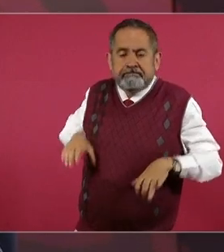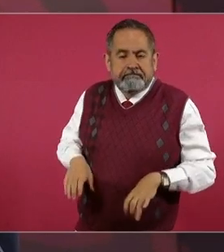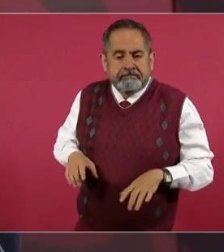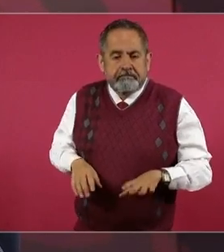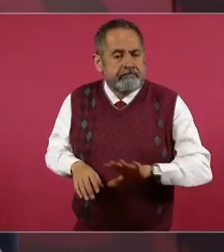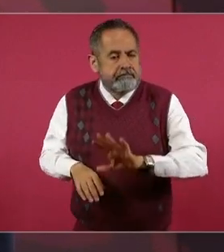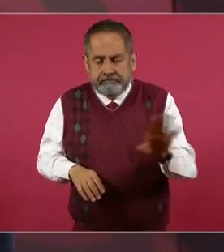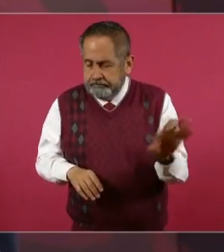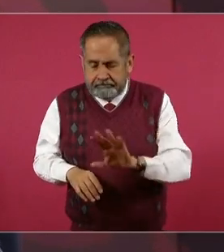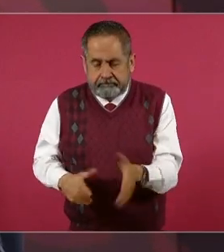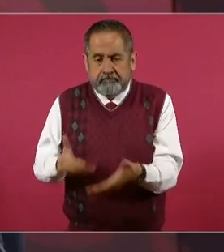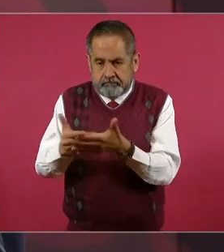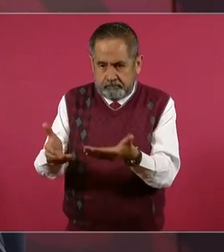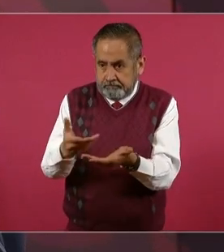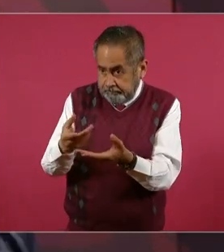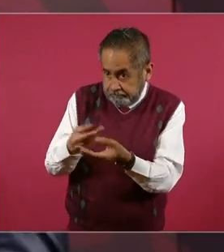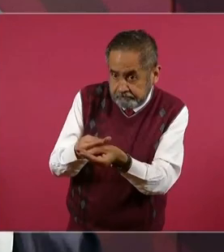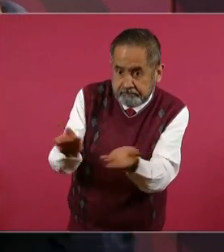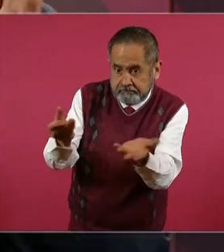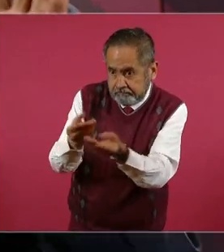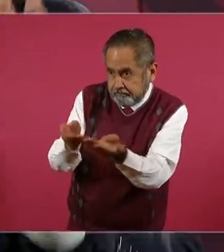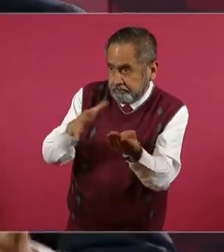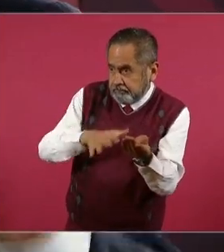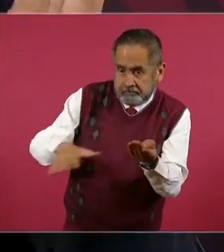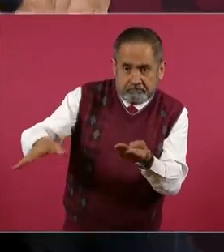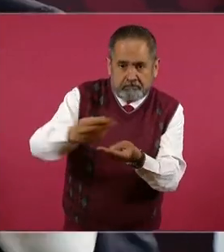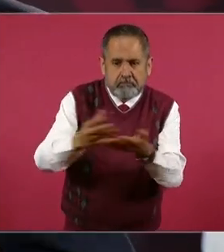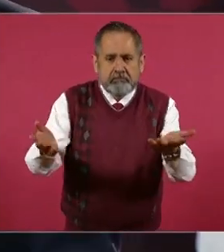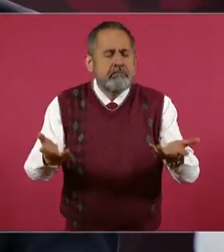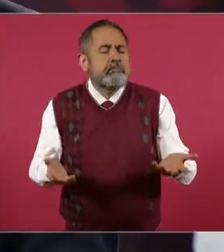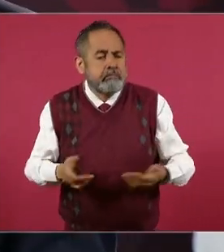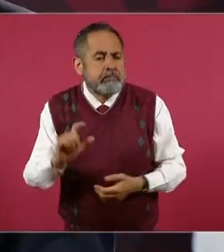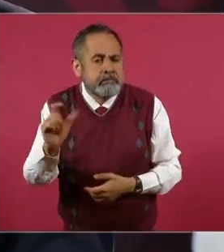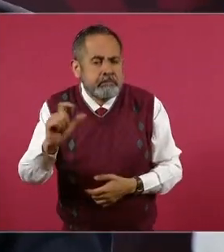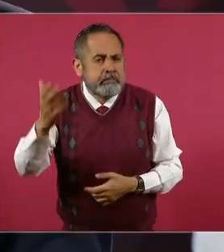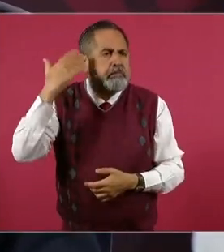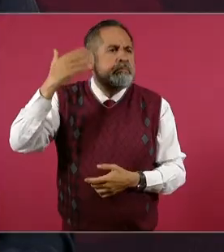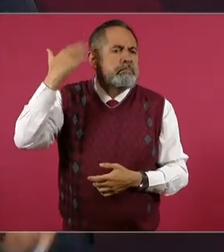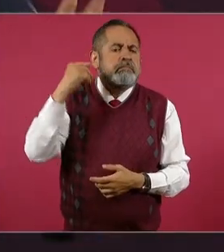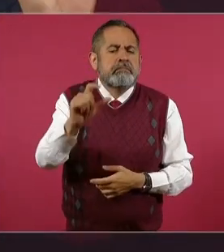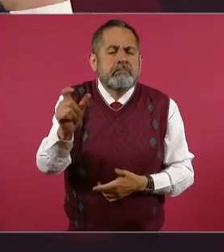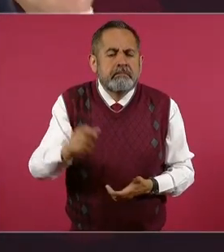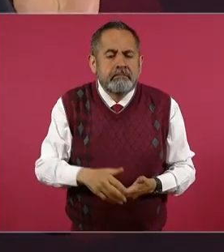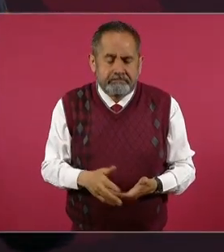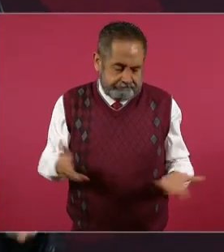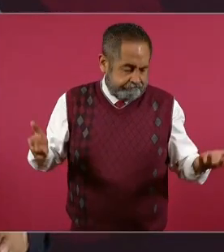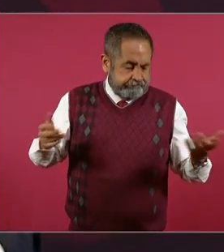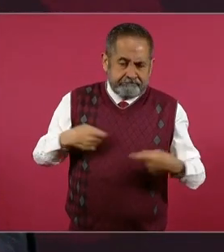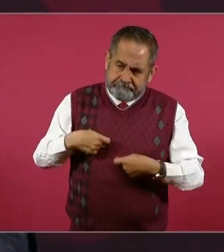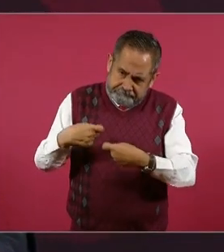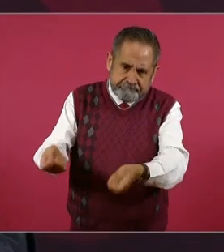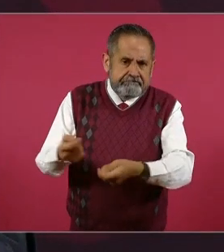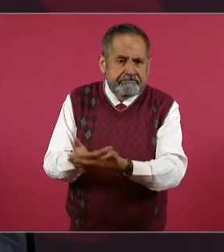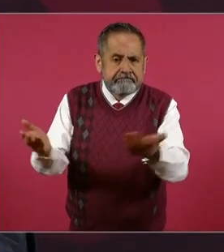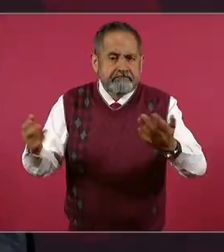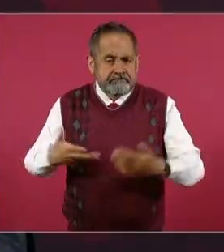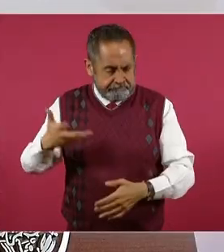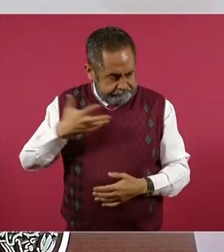ahora le llega a todos. Además, miren, ¿cuándo? Y se los puedo probar.